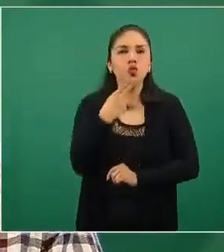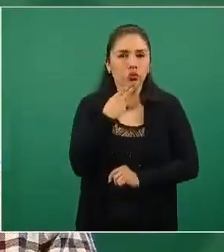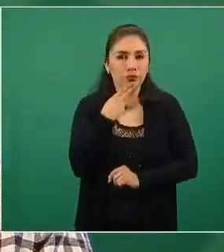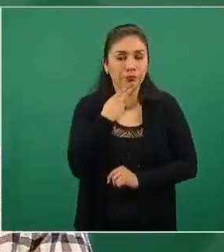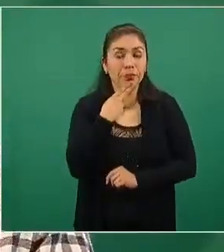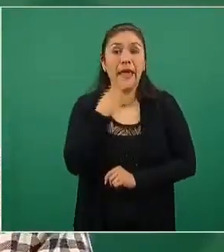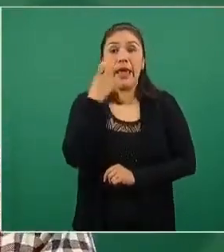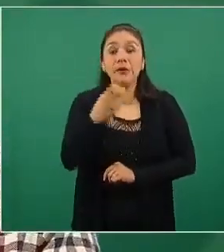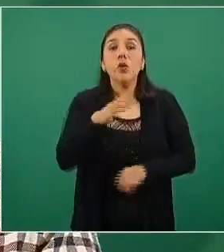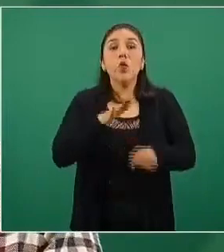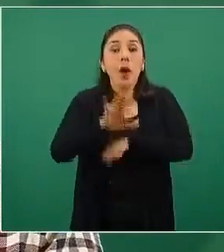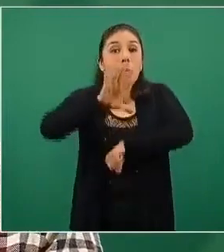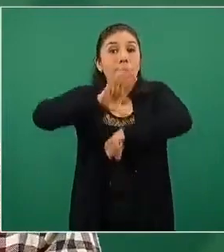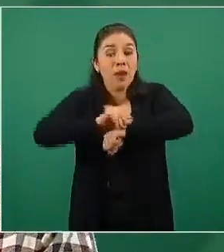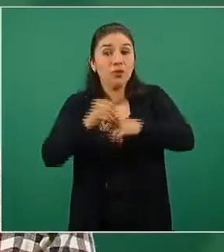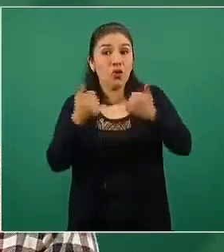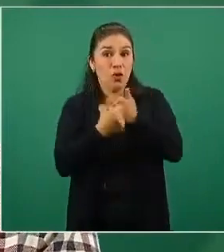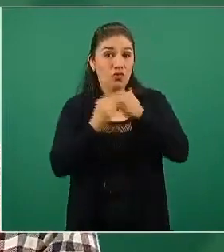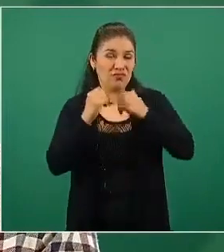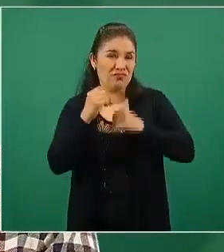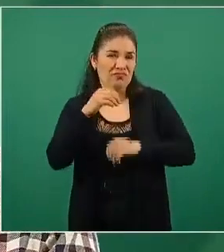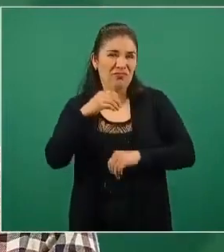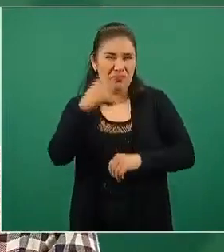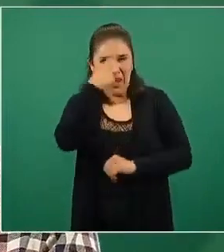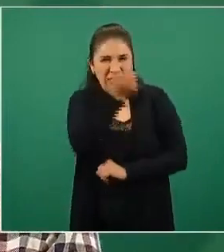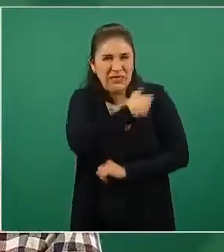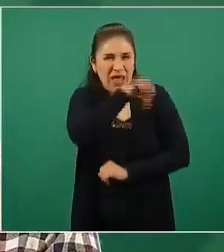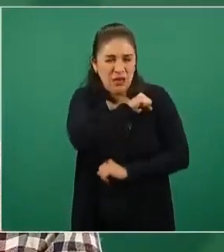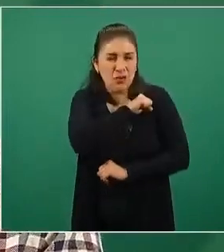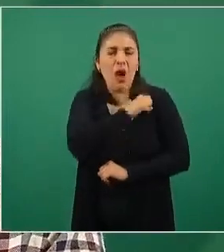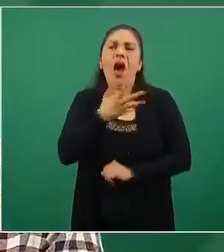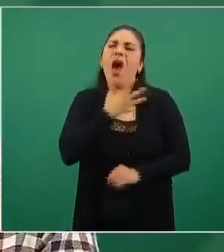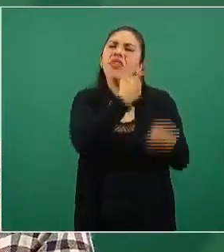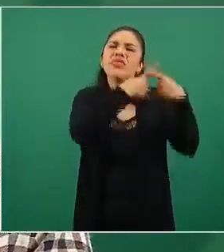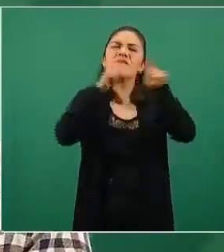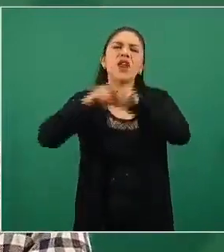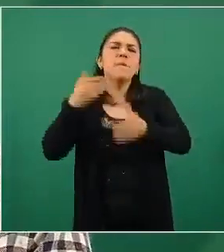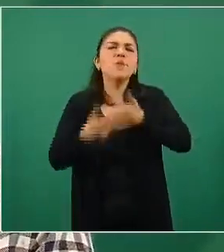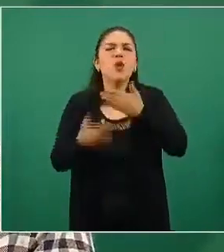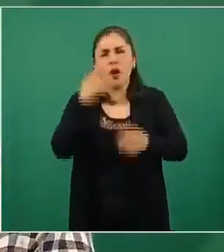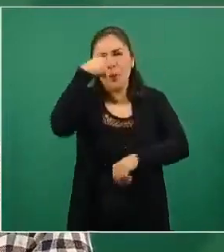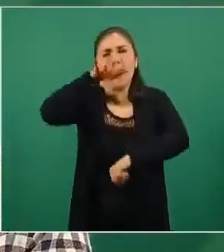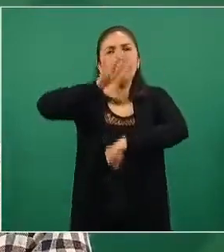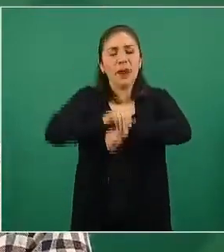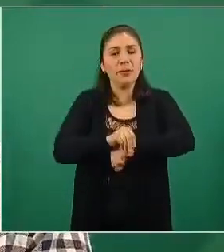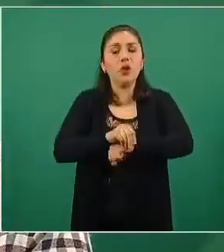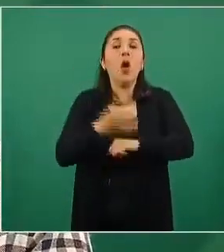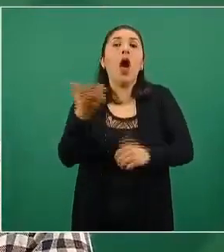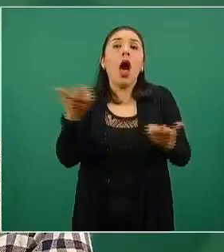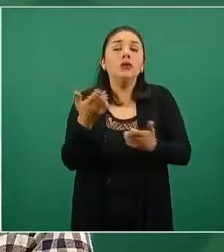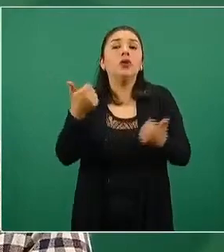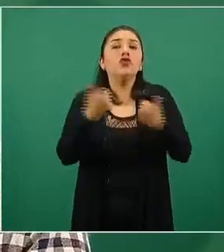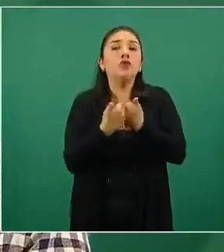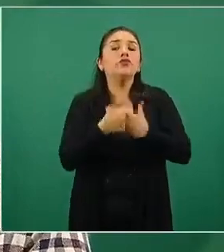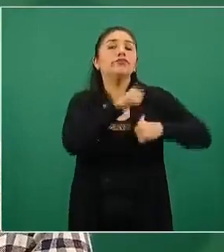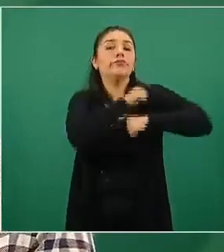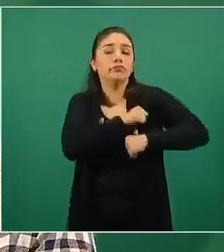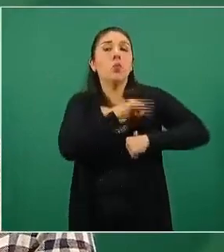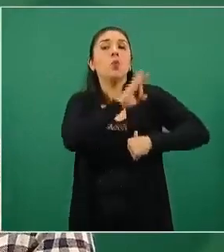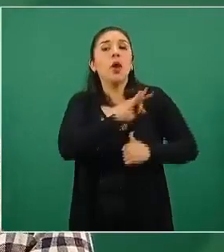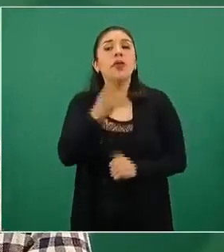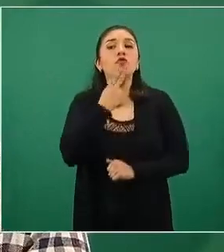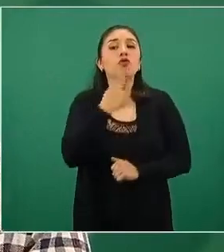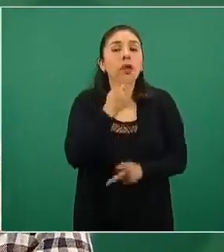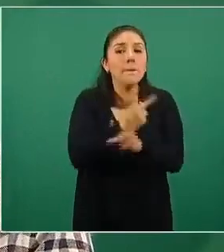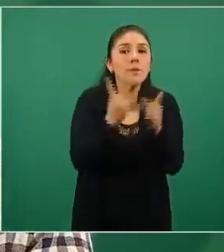sanitaria, existen distintas modalidades de los permisos que llevan a la importación y autorización de uso de